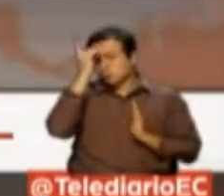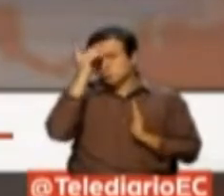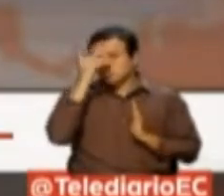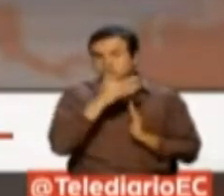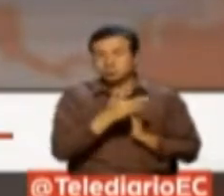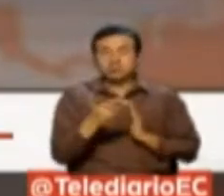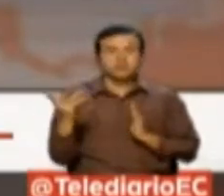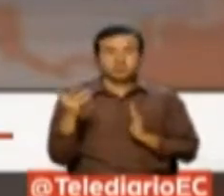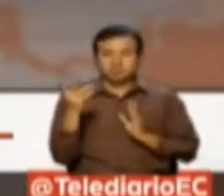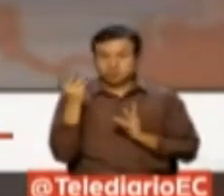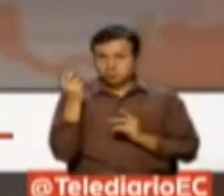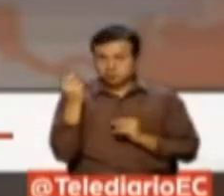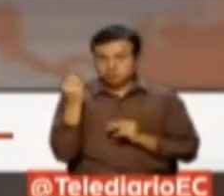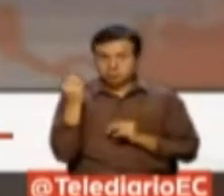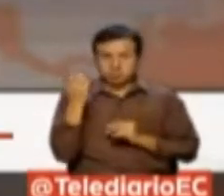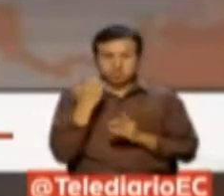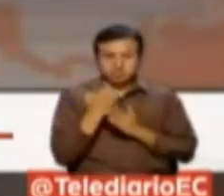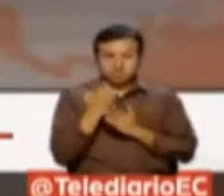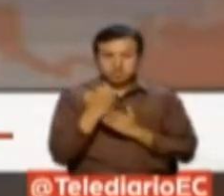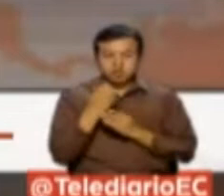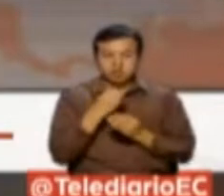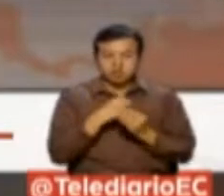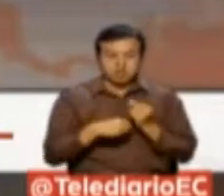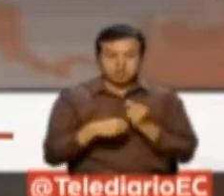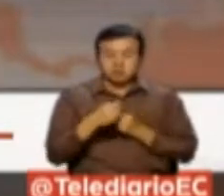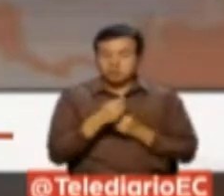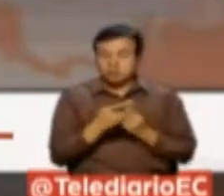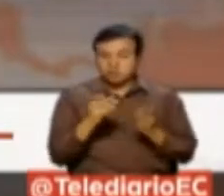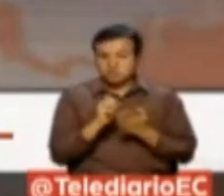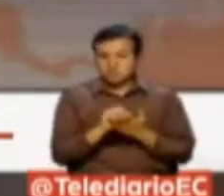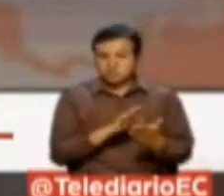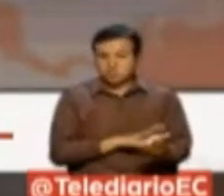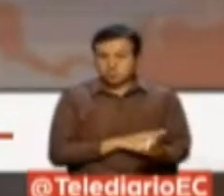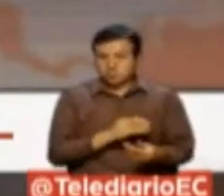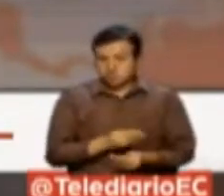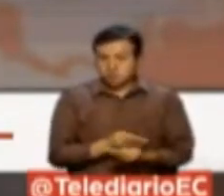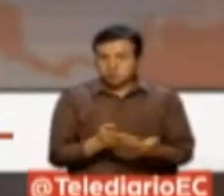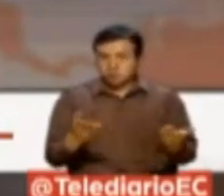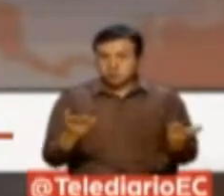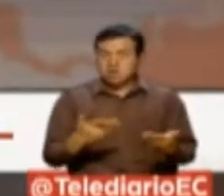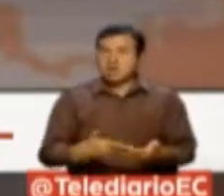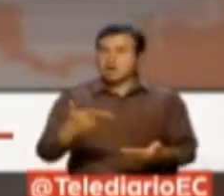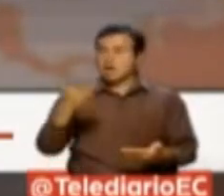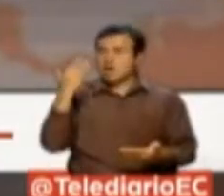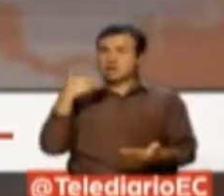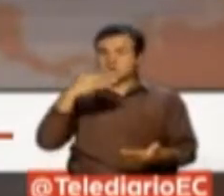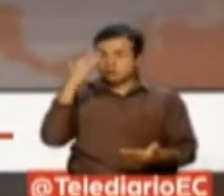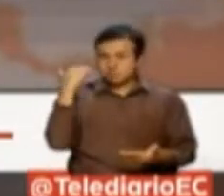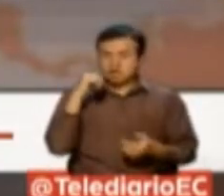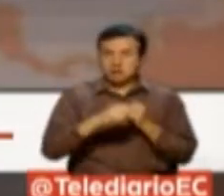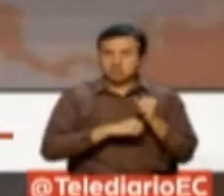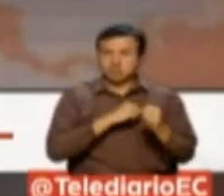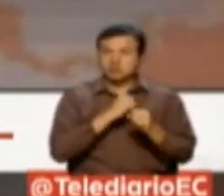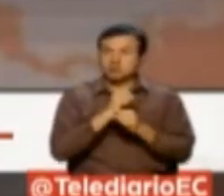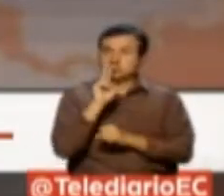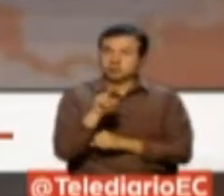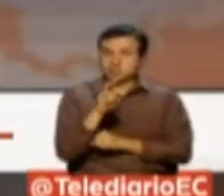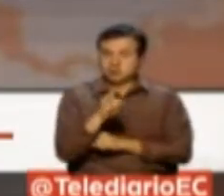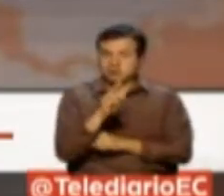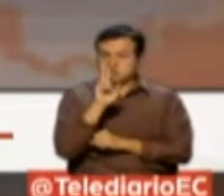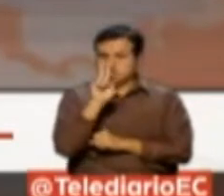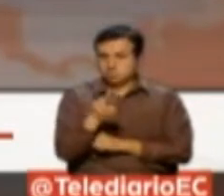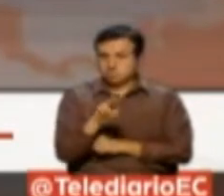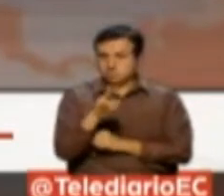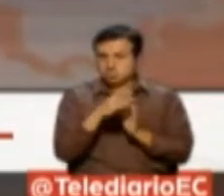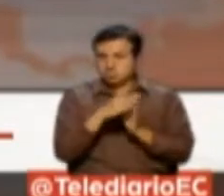para dar liquidez a la economía y para financiar proyectos en la época electoral en el año 2016 en el